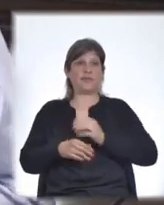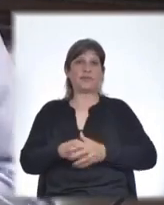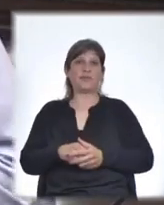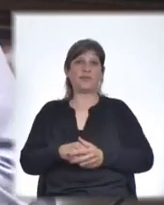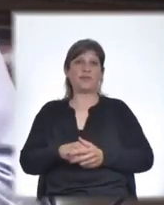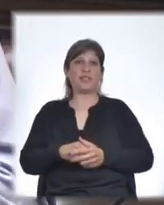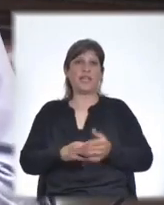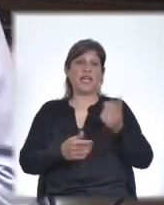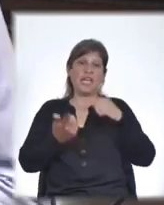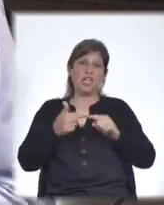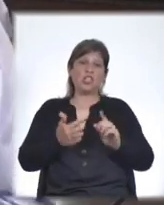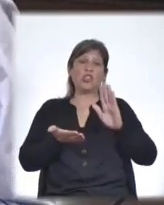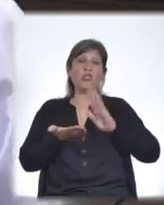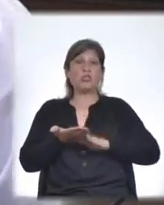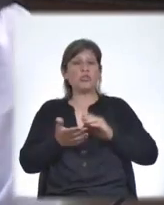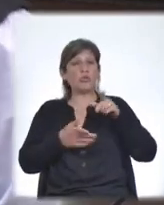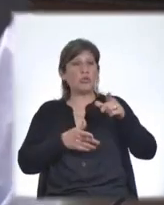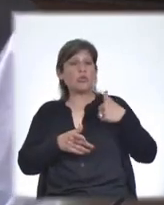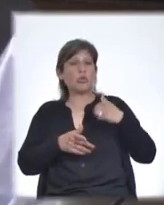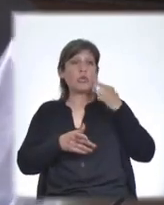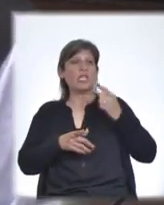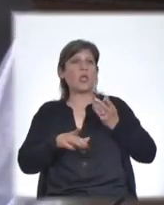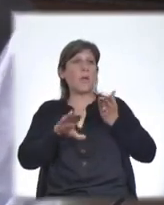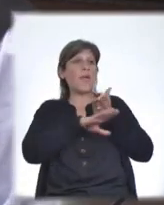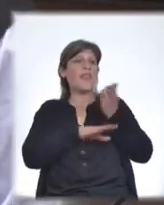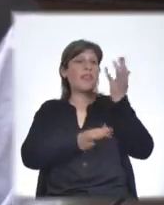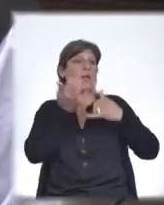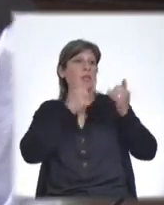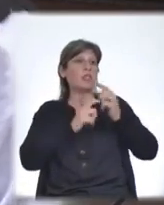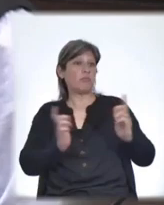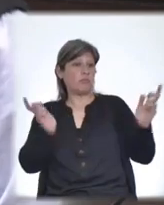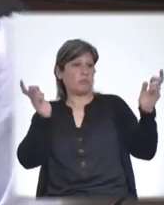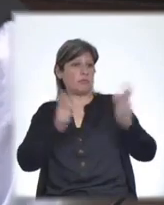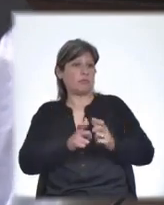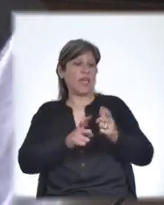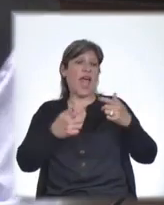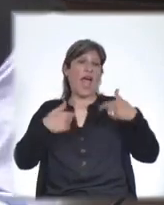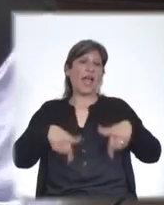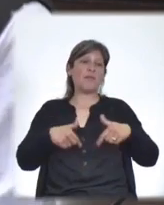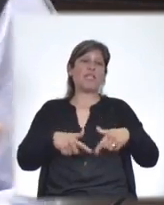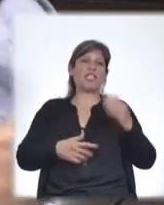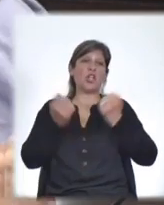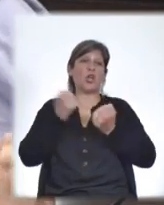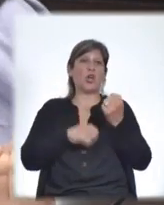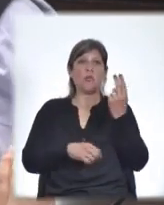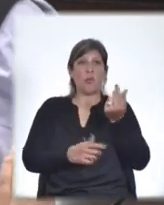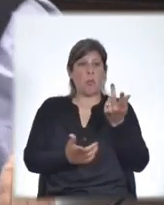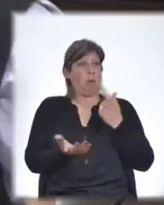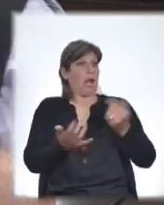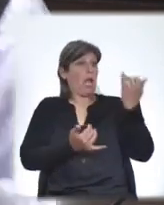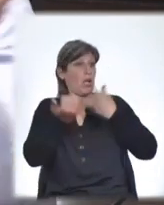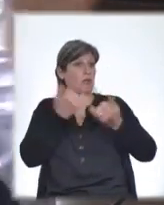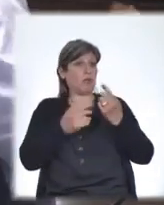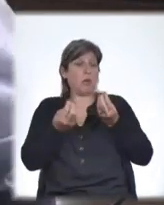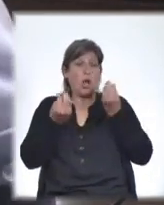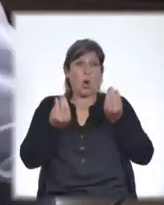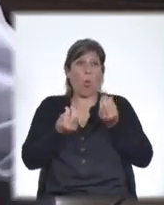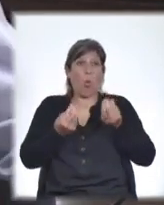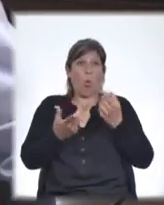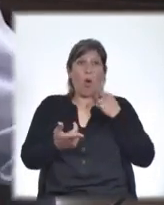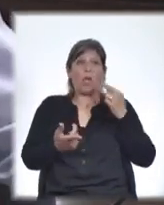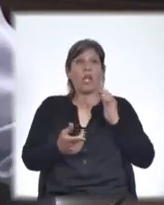En vista de esto, nosotros enviamos pedidos de informe por la Comisión al Ministerio de Economía y Finanzas para que nos informara sobre cuál es su